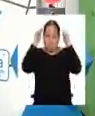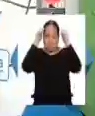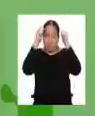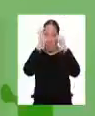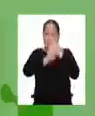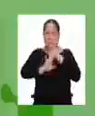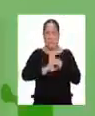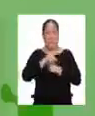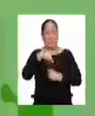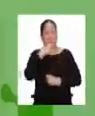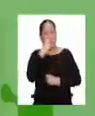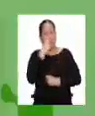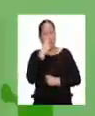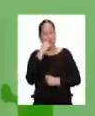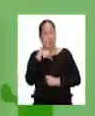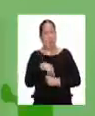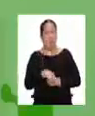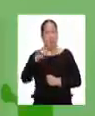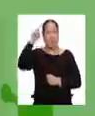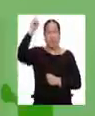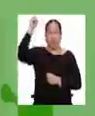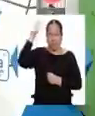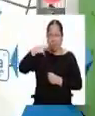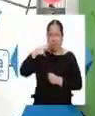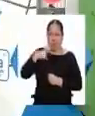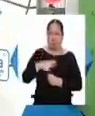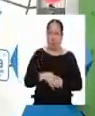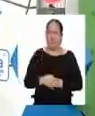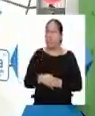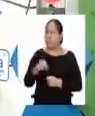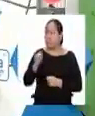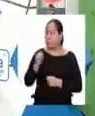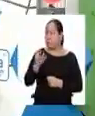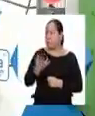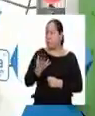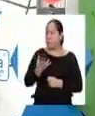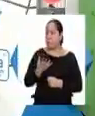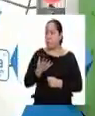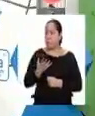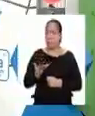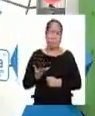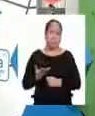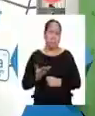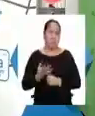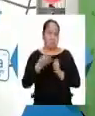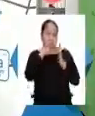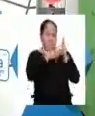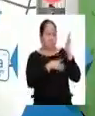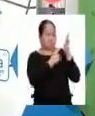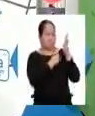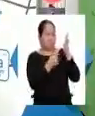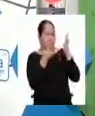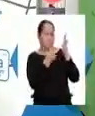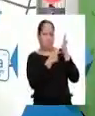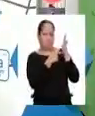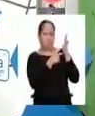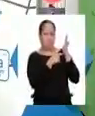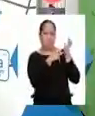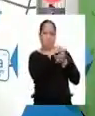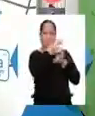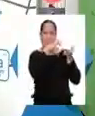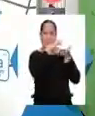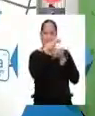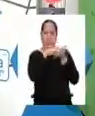Pero eso es bien raro. Supuestamente estaba haciendo sol. Sí, la verdad es que según el calendario climático ya debería